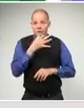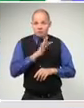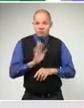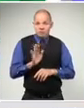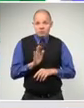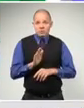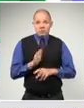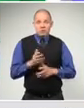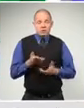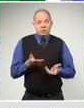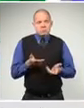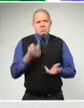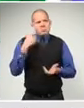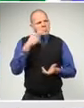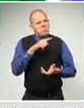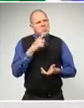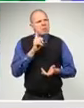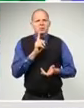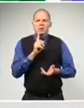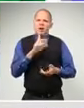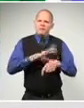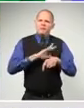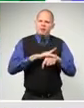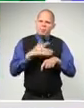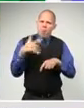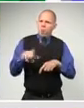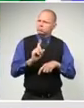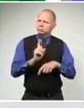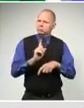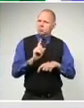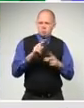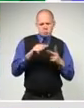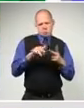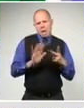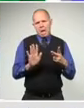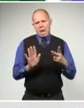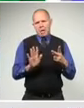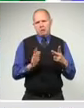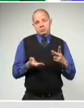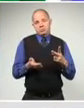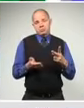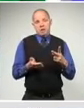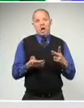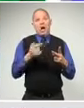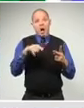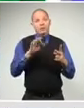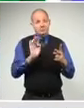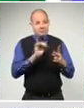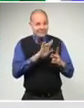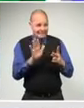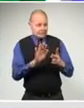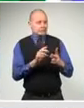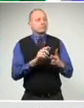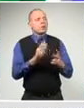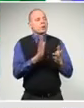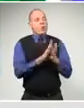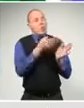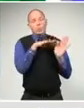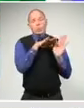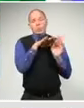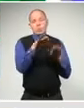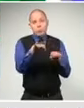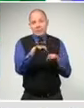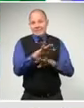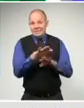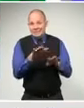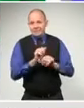muchas comorbilidades. Este paciente, como contacto al fin y siguiendo el protocolo establecido, se realizó